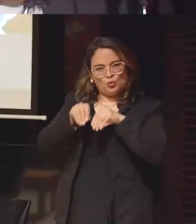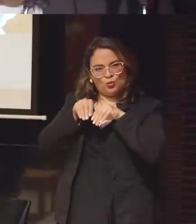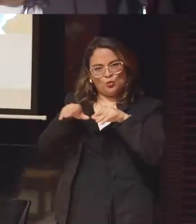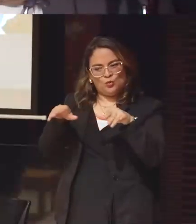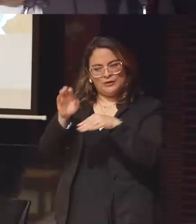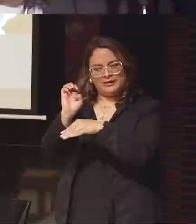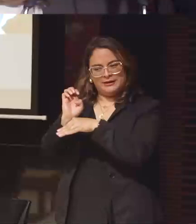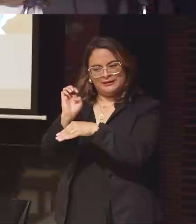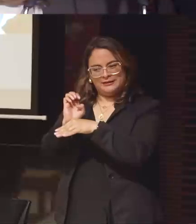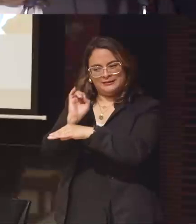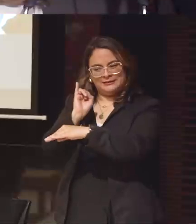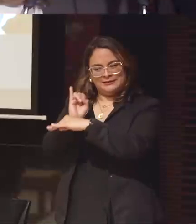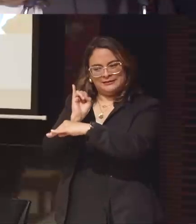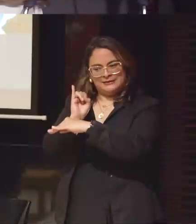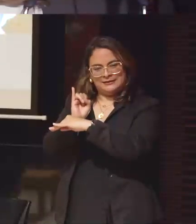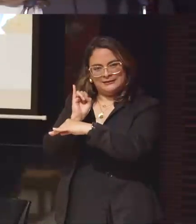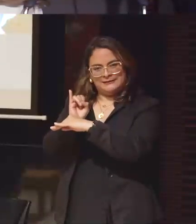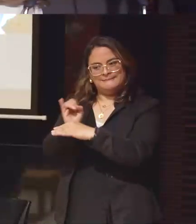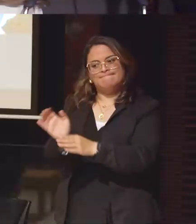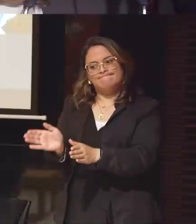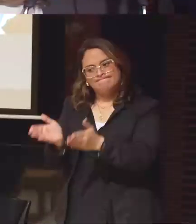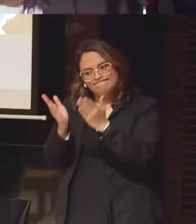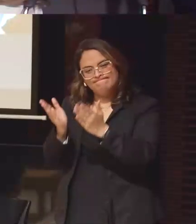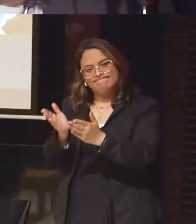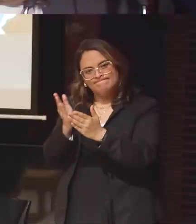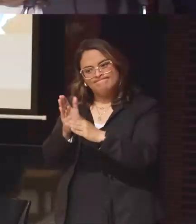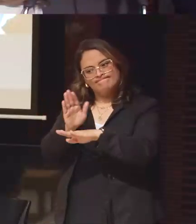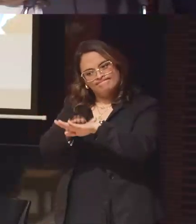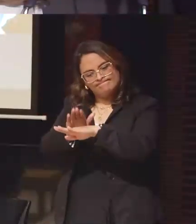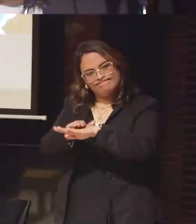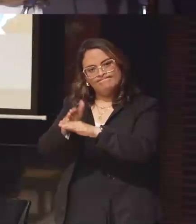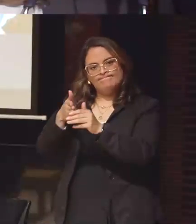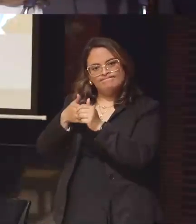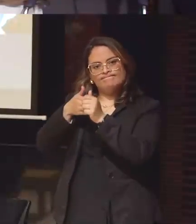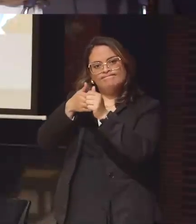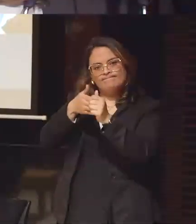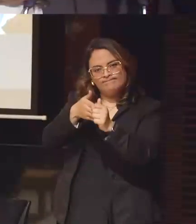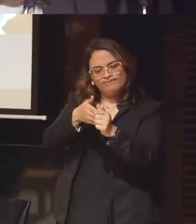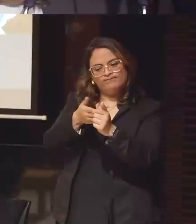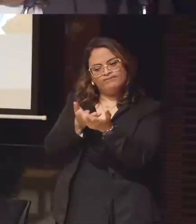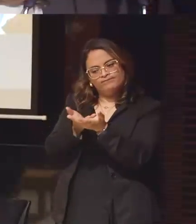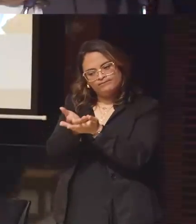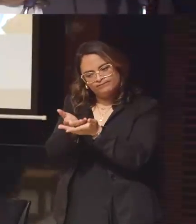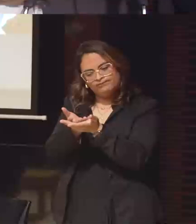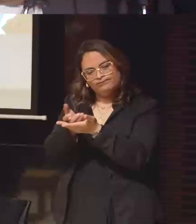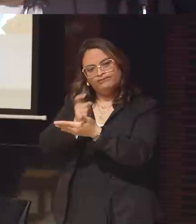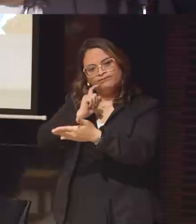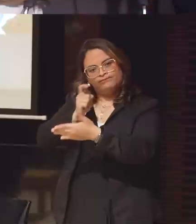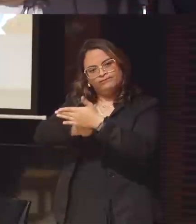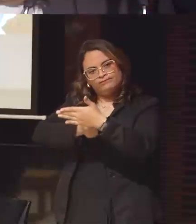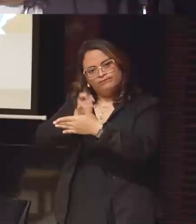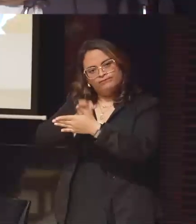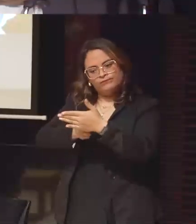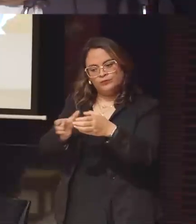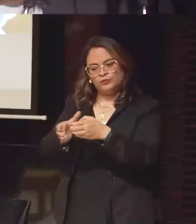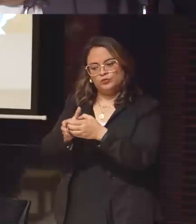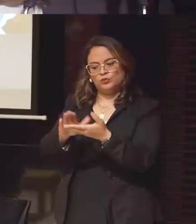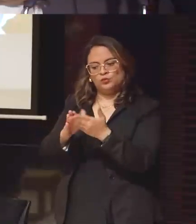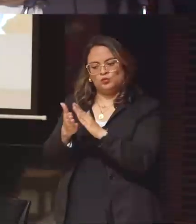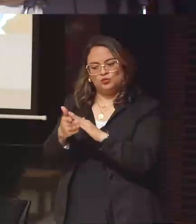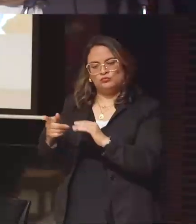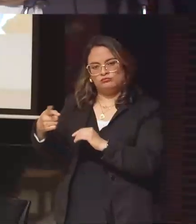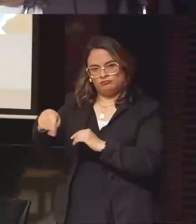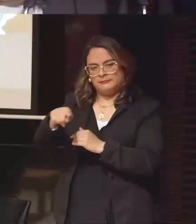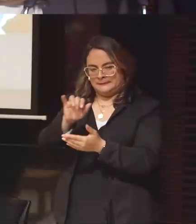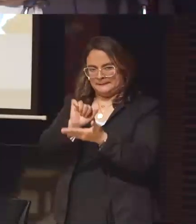las instituciones, como de darle una instrucción, una guía a esa colectividad. Quería pasar